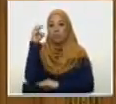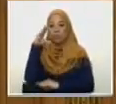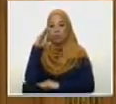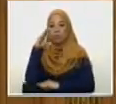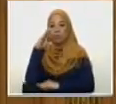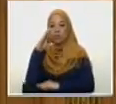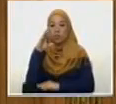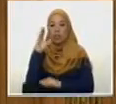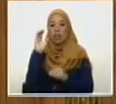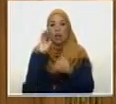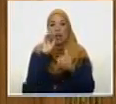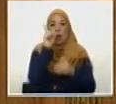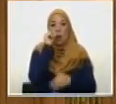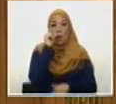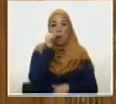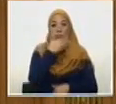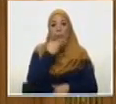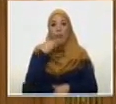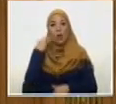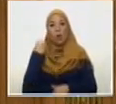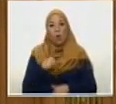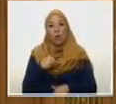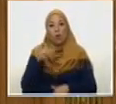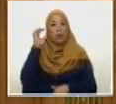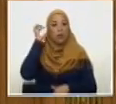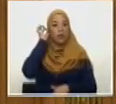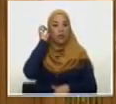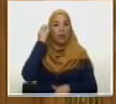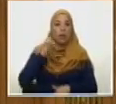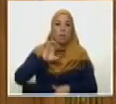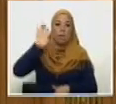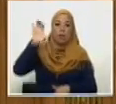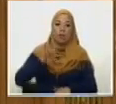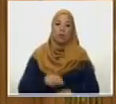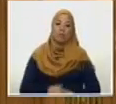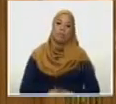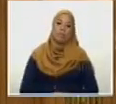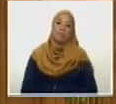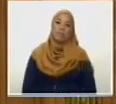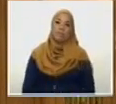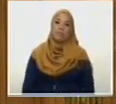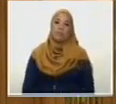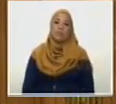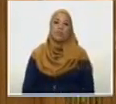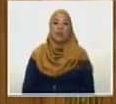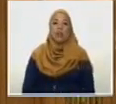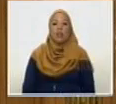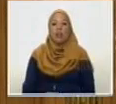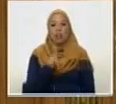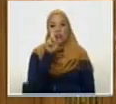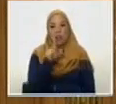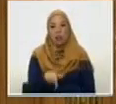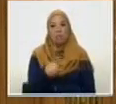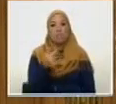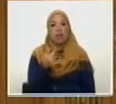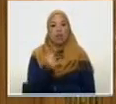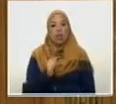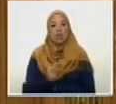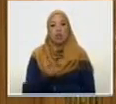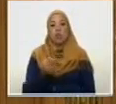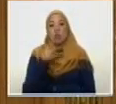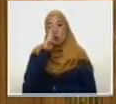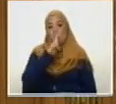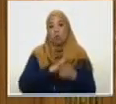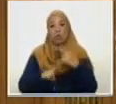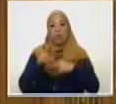Los muchachos, las muchachas de la patria. Y también motivo de